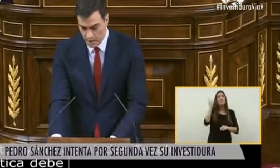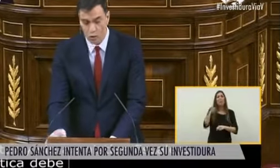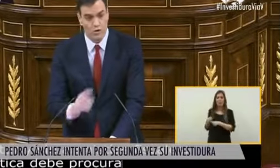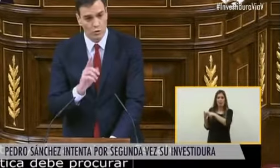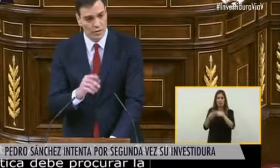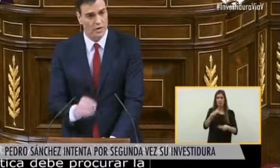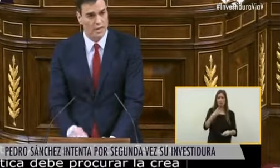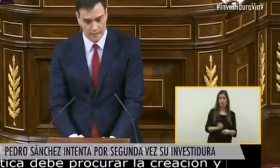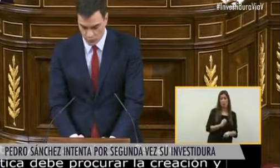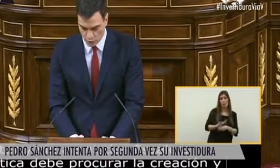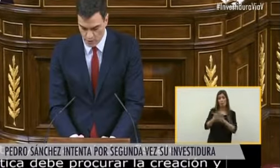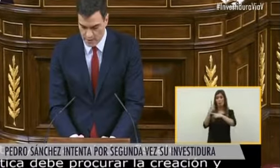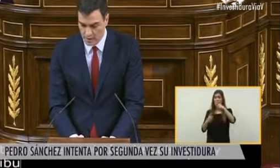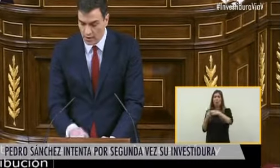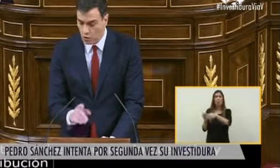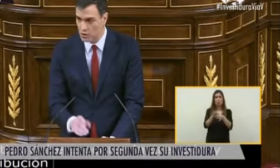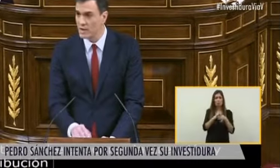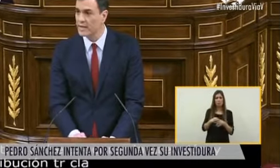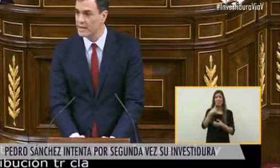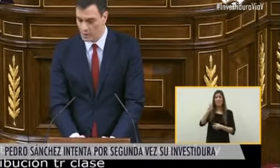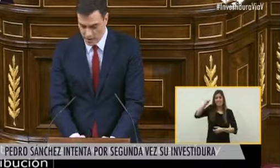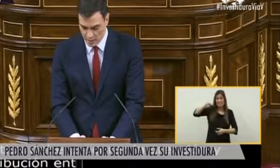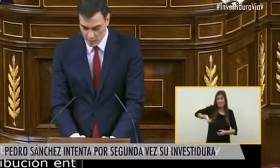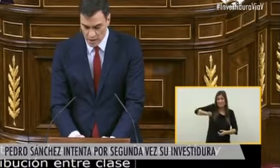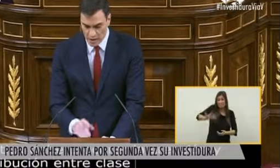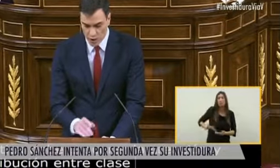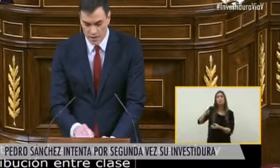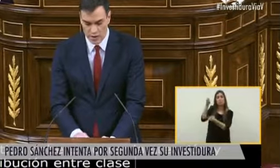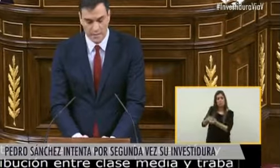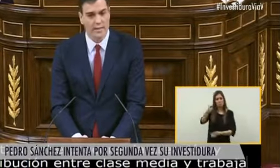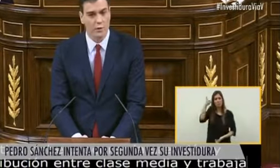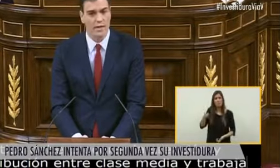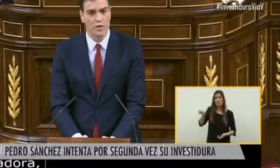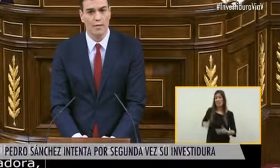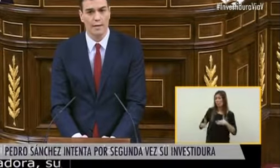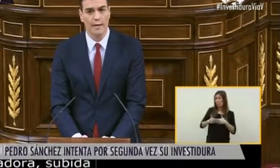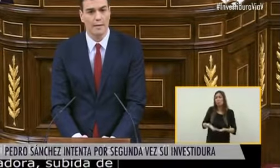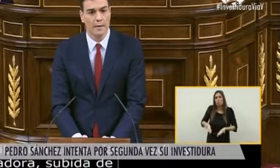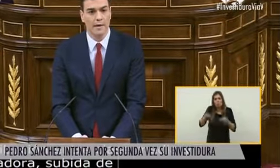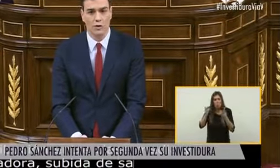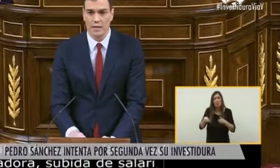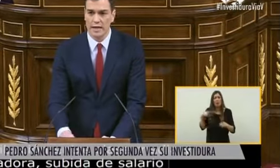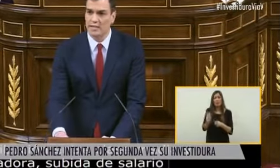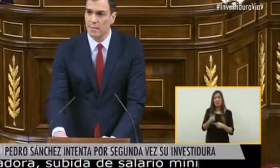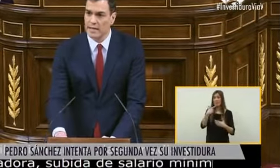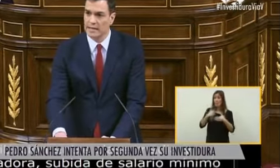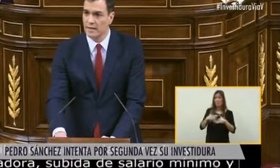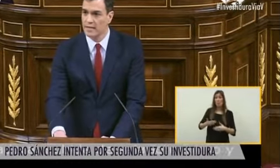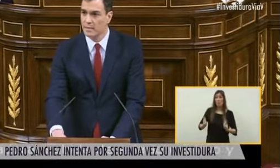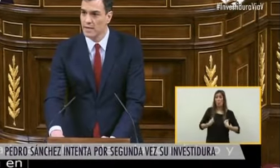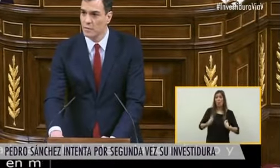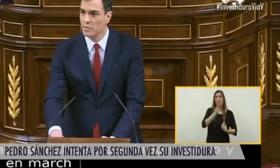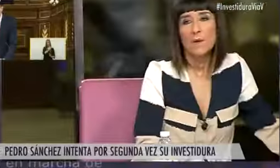trabajadora, con tributaciones a las grandes fortunas, con la subida del salario mínimo y con la puesta en marcha de un ingreso muy vital para todas aquellas